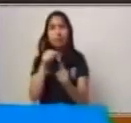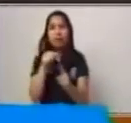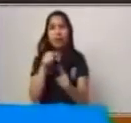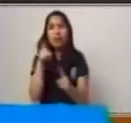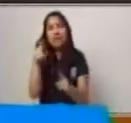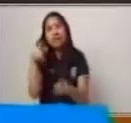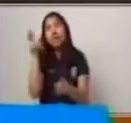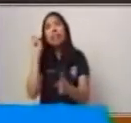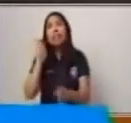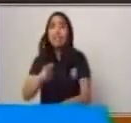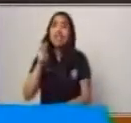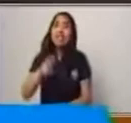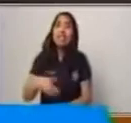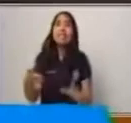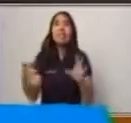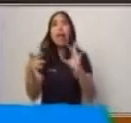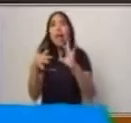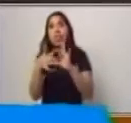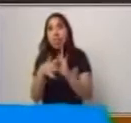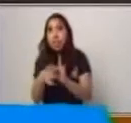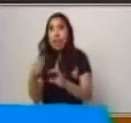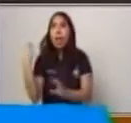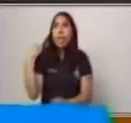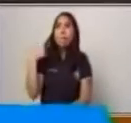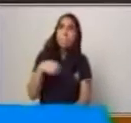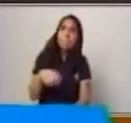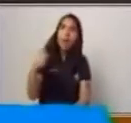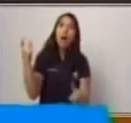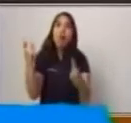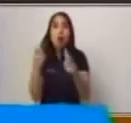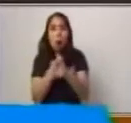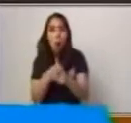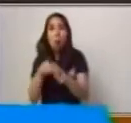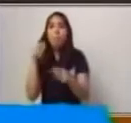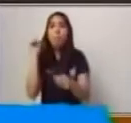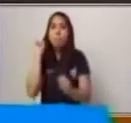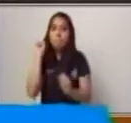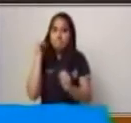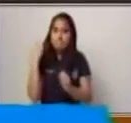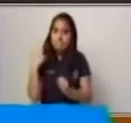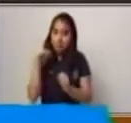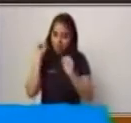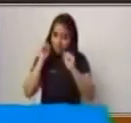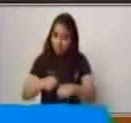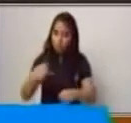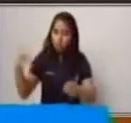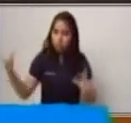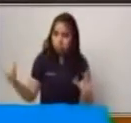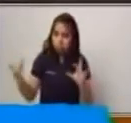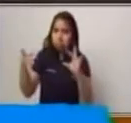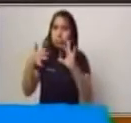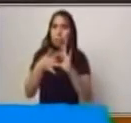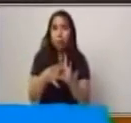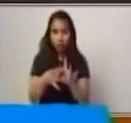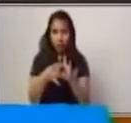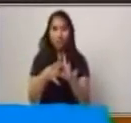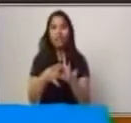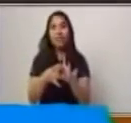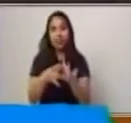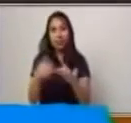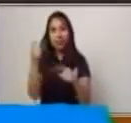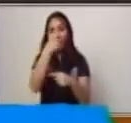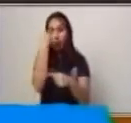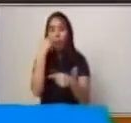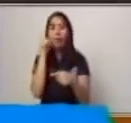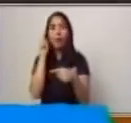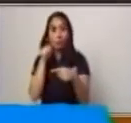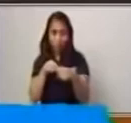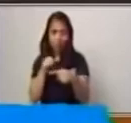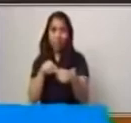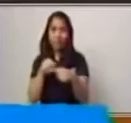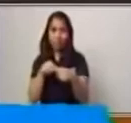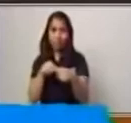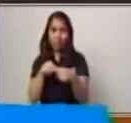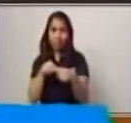unido al núcleo del sujeto y la posición que nos va a aclarar del sujeto que estamos